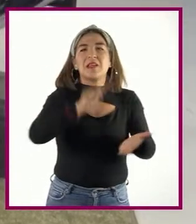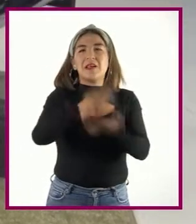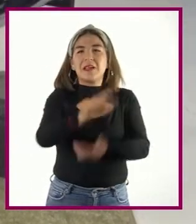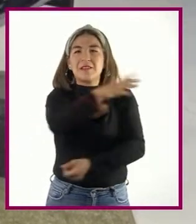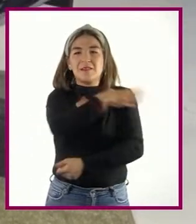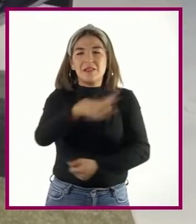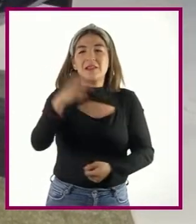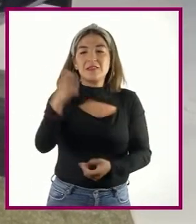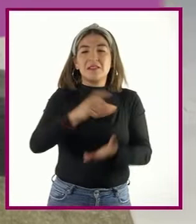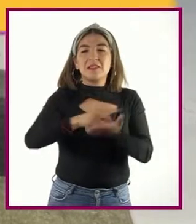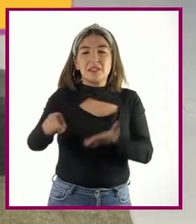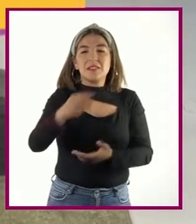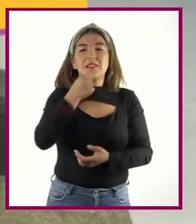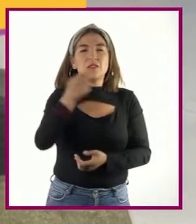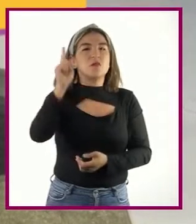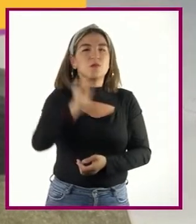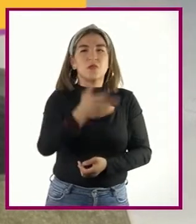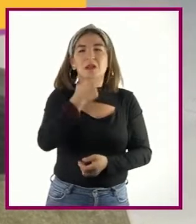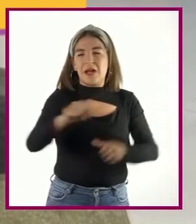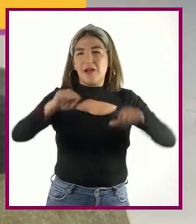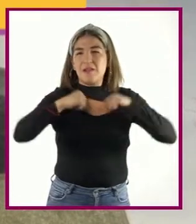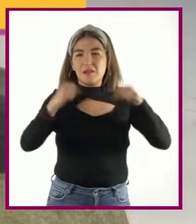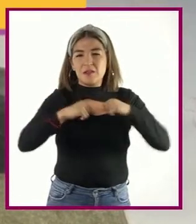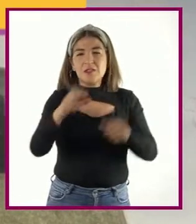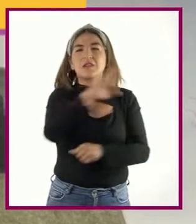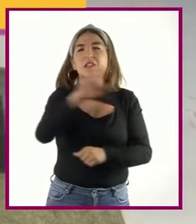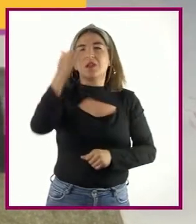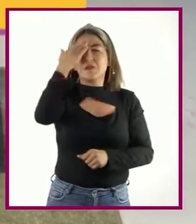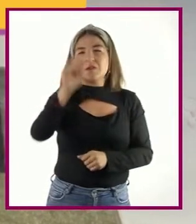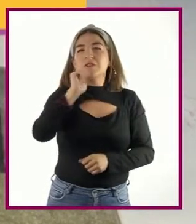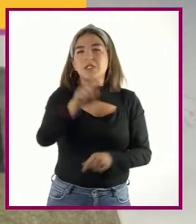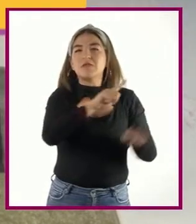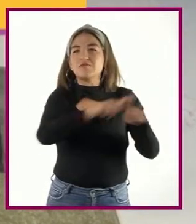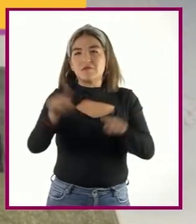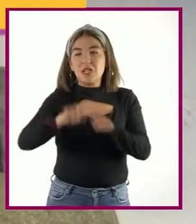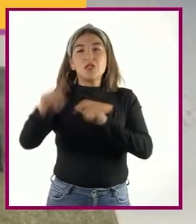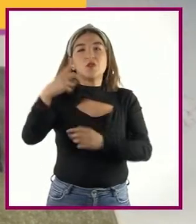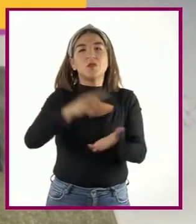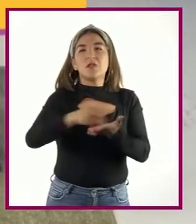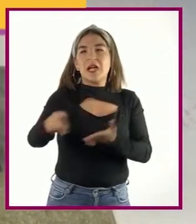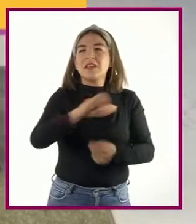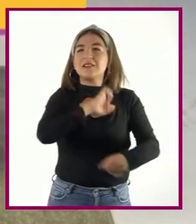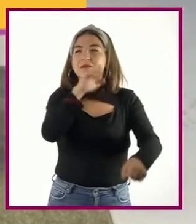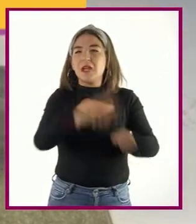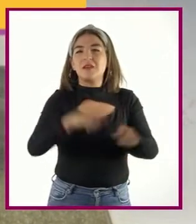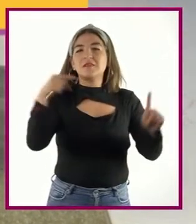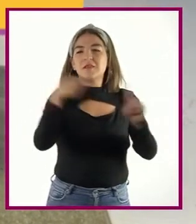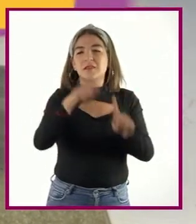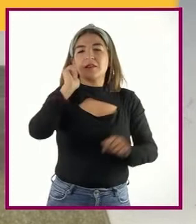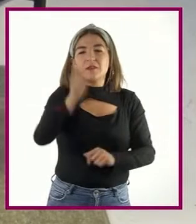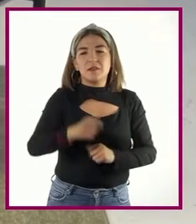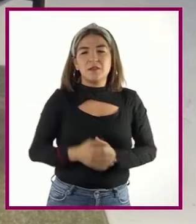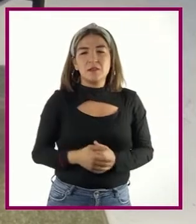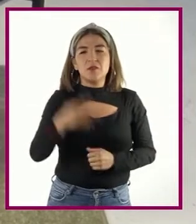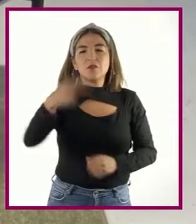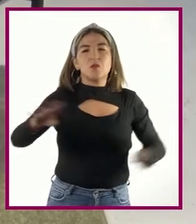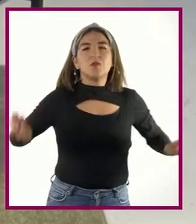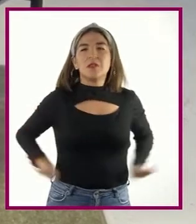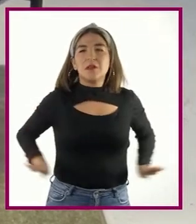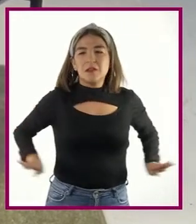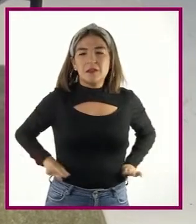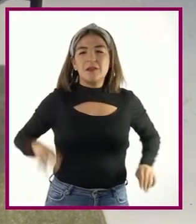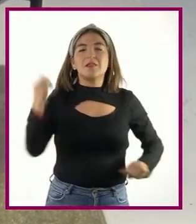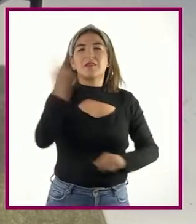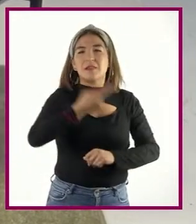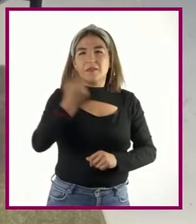los Derechos de Niñas, Niños y Adolescentes reconoce una serie de derechos específicos que corresponden a las características